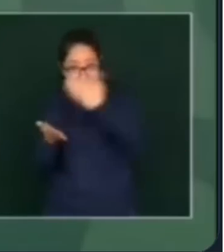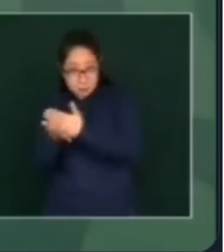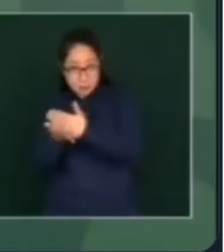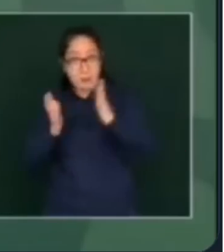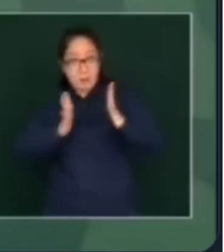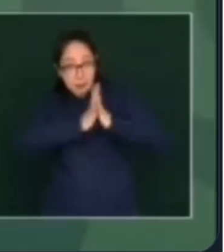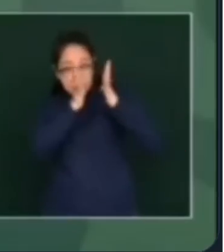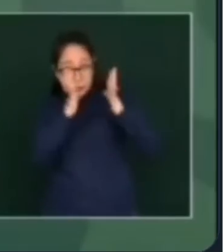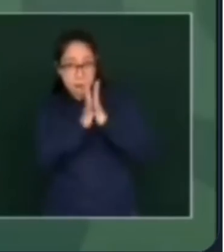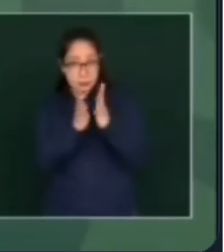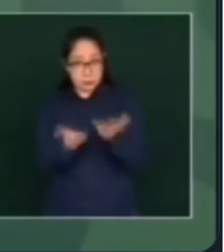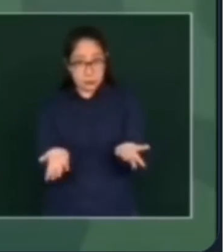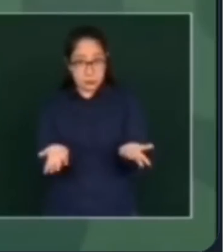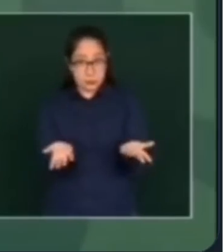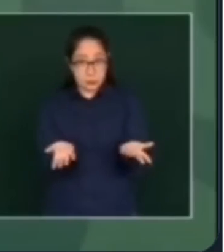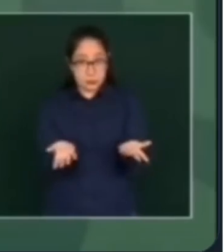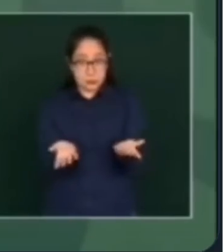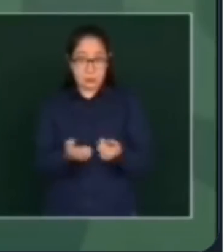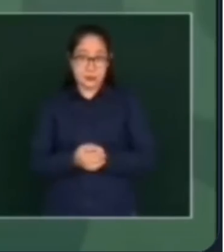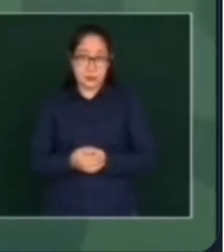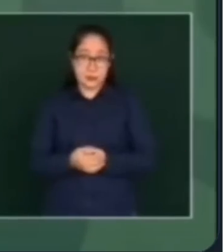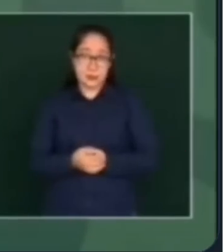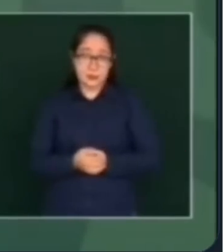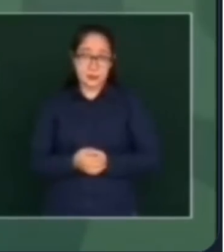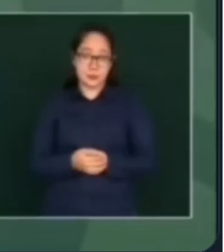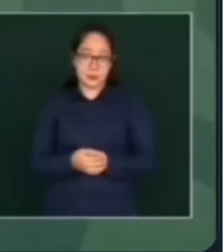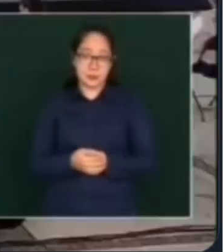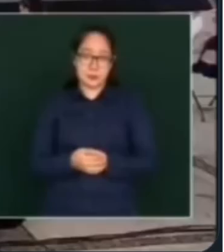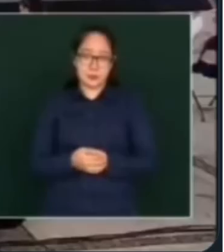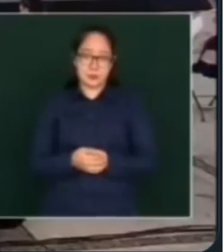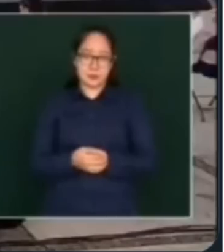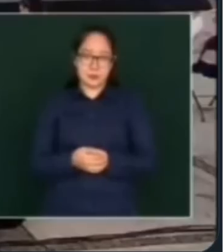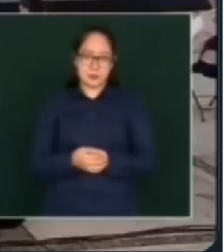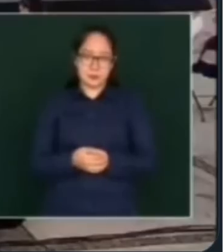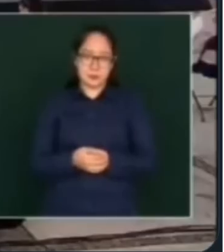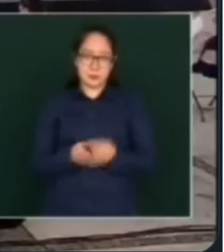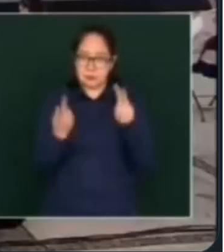participar de manera libre,